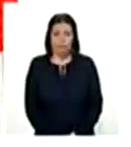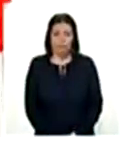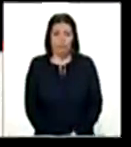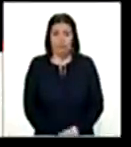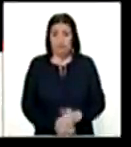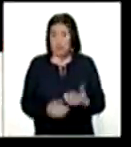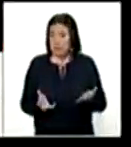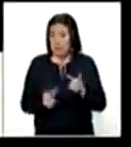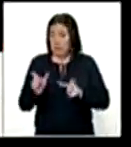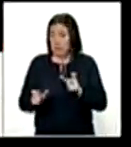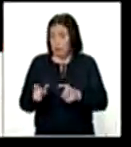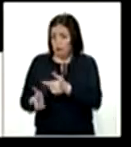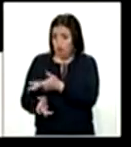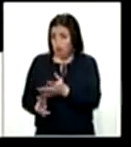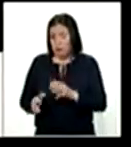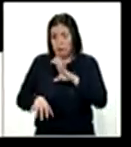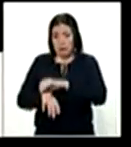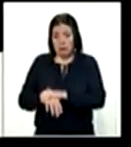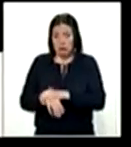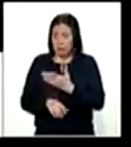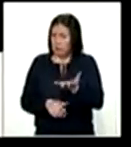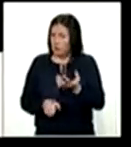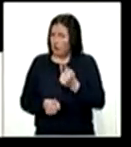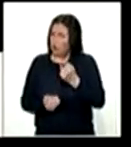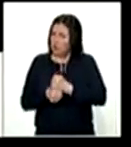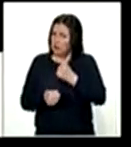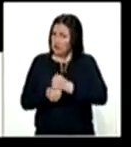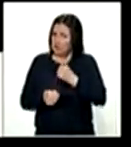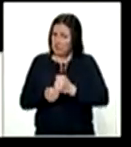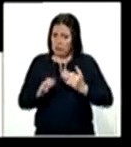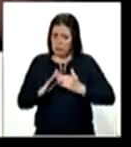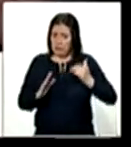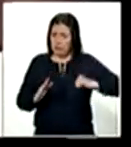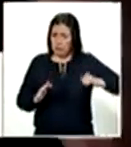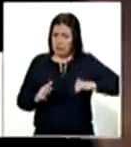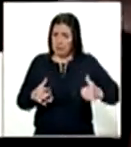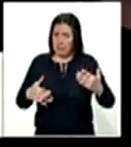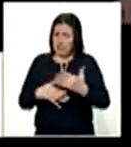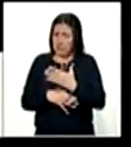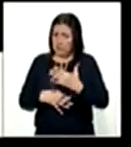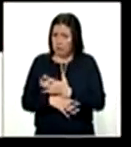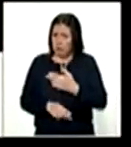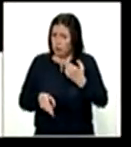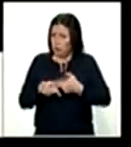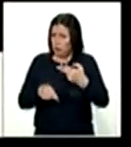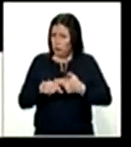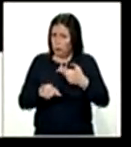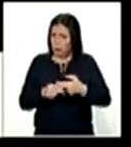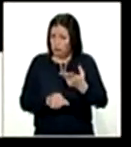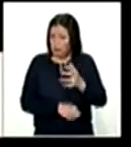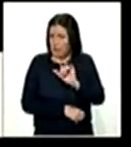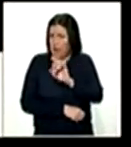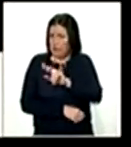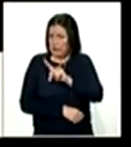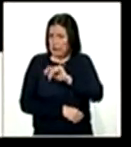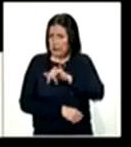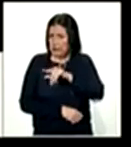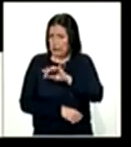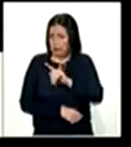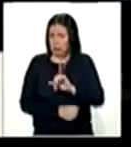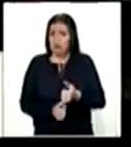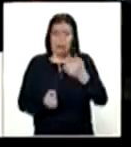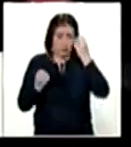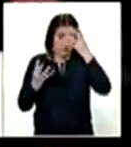Entre los detenidos también se encuentra un funcionario de la Municipalidad de Chimbote, conocido como el arquitecto, y quien según información